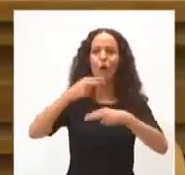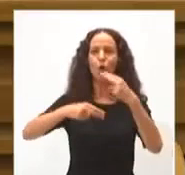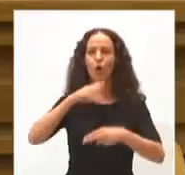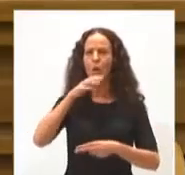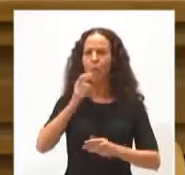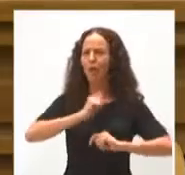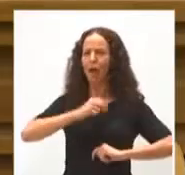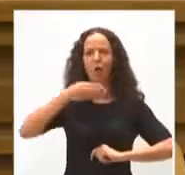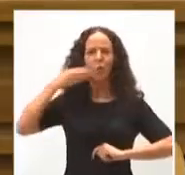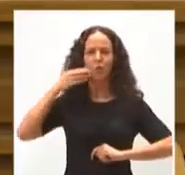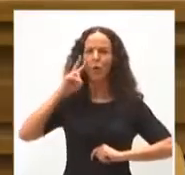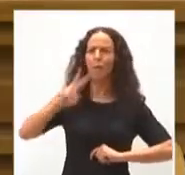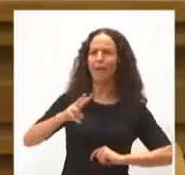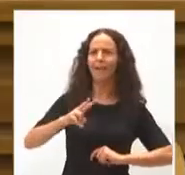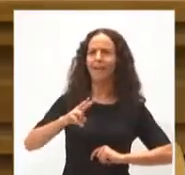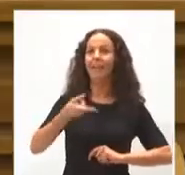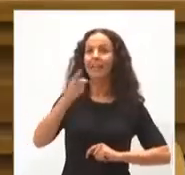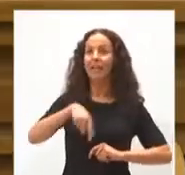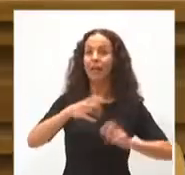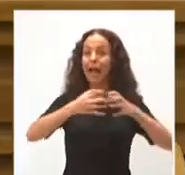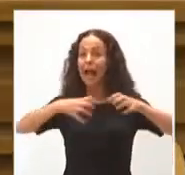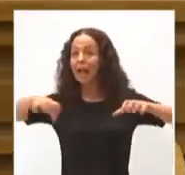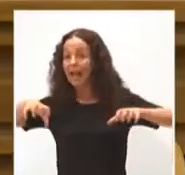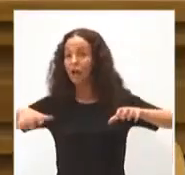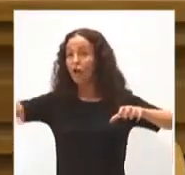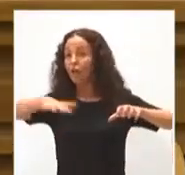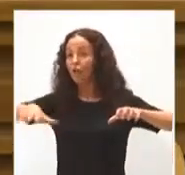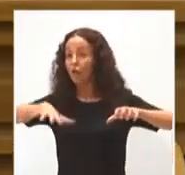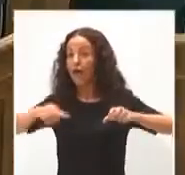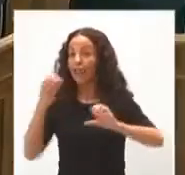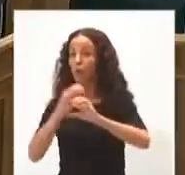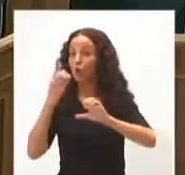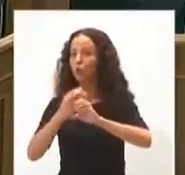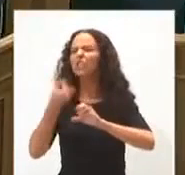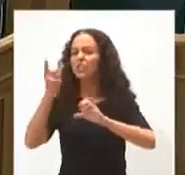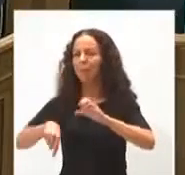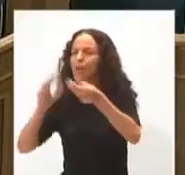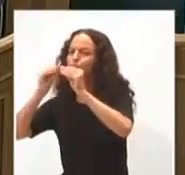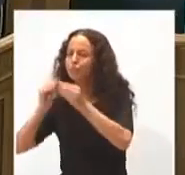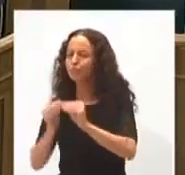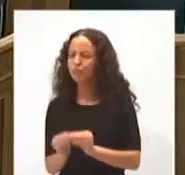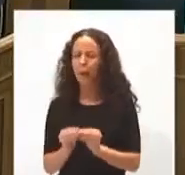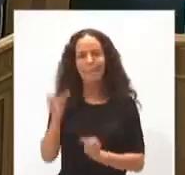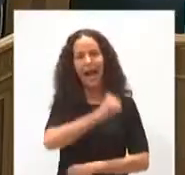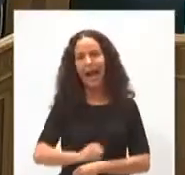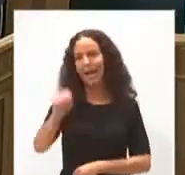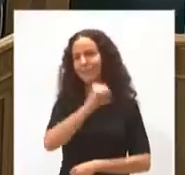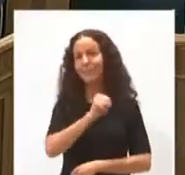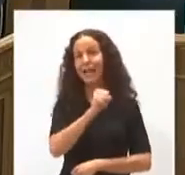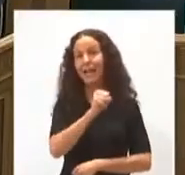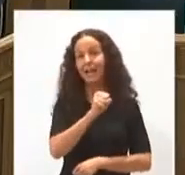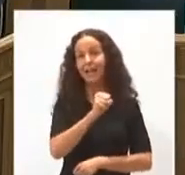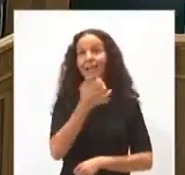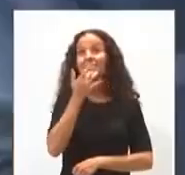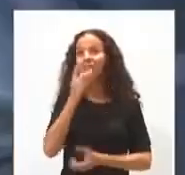ver lo que va a pasar ahí y al lado además arreglaremos la estación de autobuses es una maravilla qué pasa cuando las administraciones se pueden